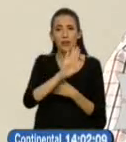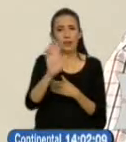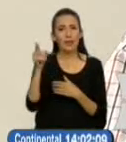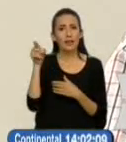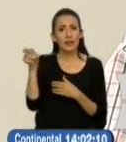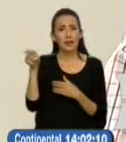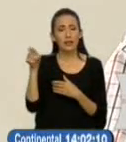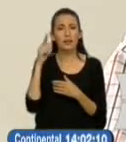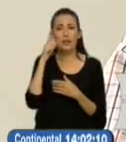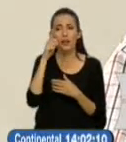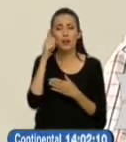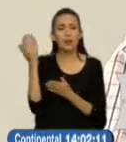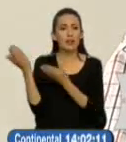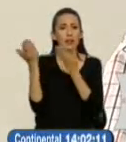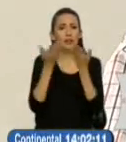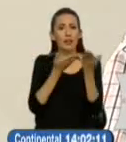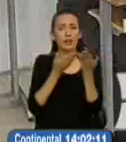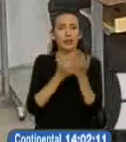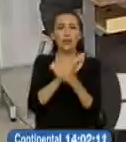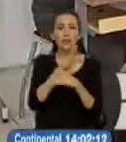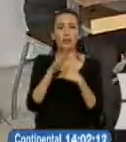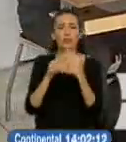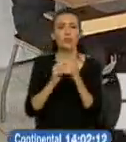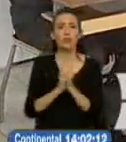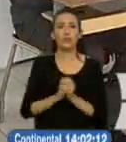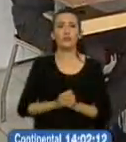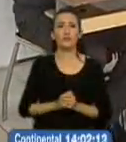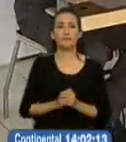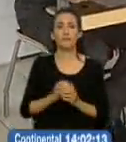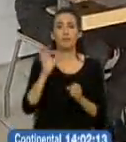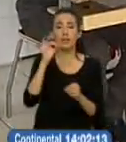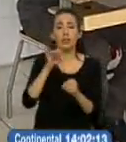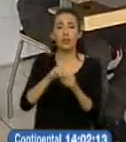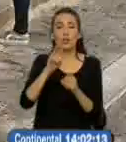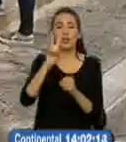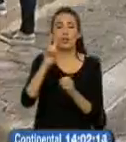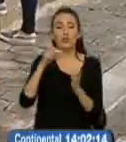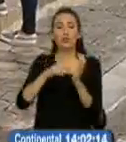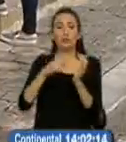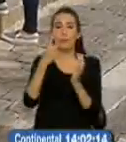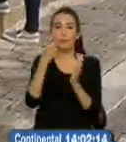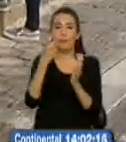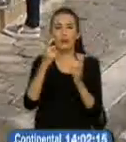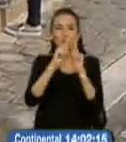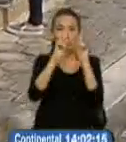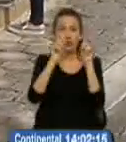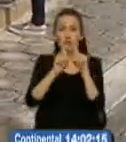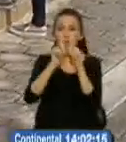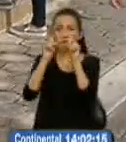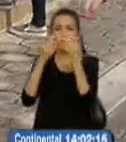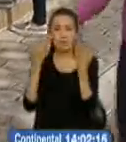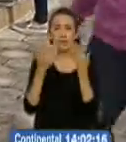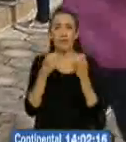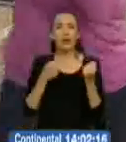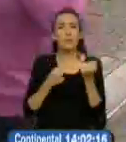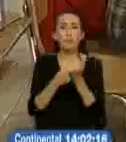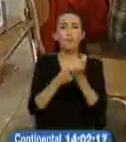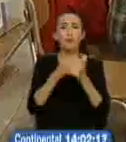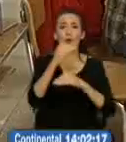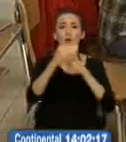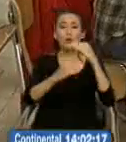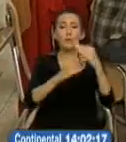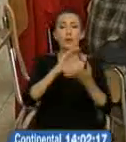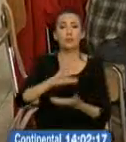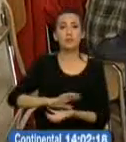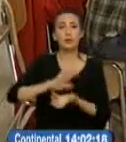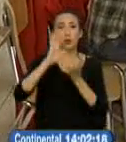la legitimidad para todo el sistema político. En la consulta popular de 2011, la voluntad del soberano brindó un respaldo importante al proceso político de la